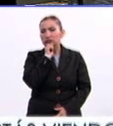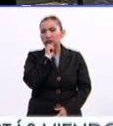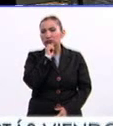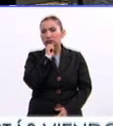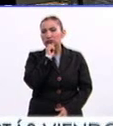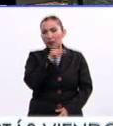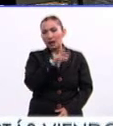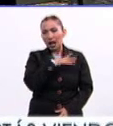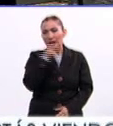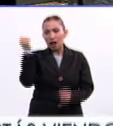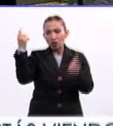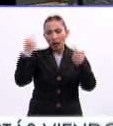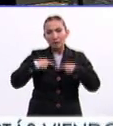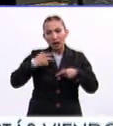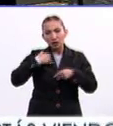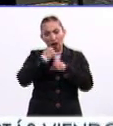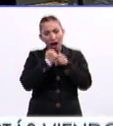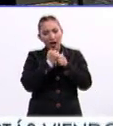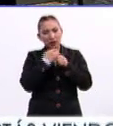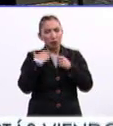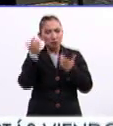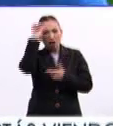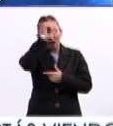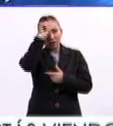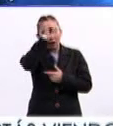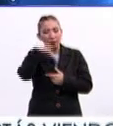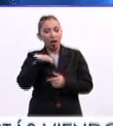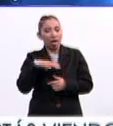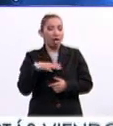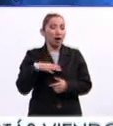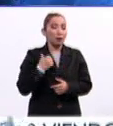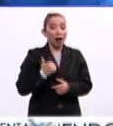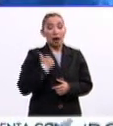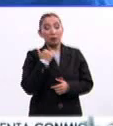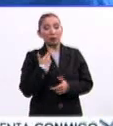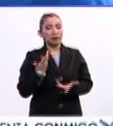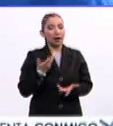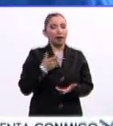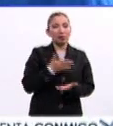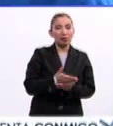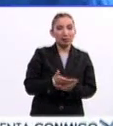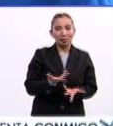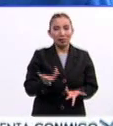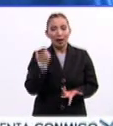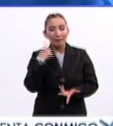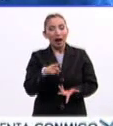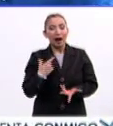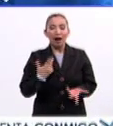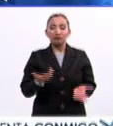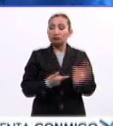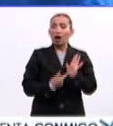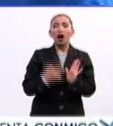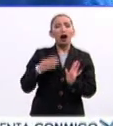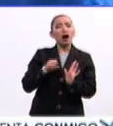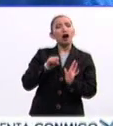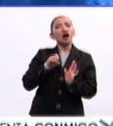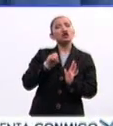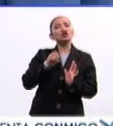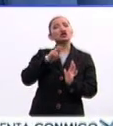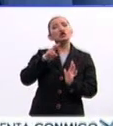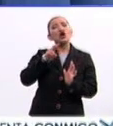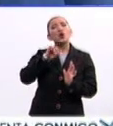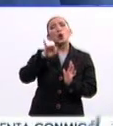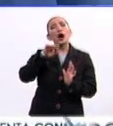investigadores con sotana, oportunistas, que se subieron a ese tren, Sí. digamos, a ponderar ahora a la Sor Juana que ellos